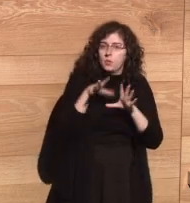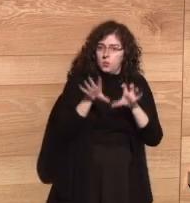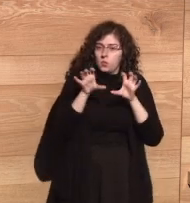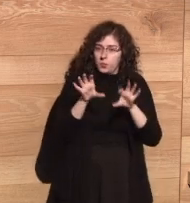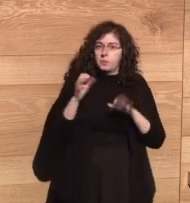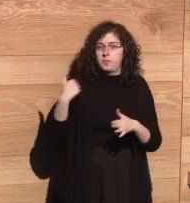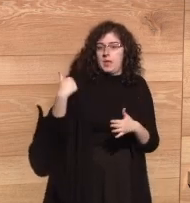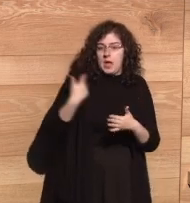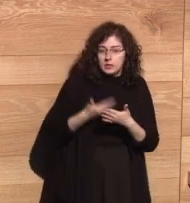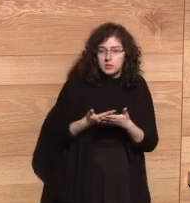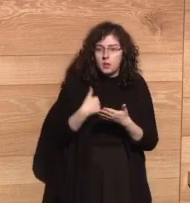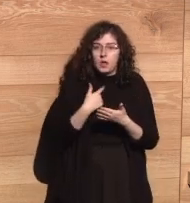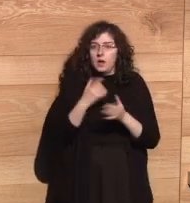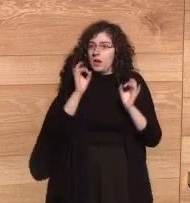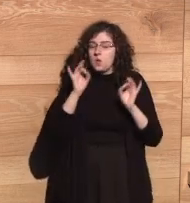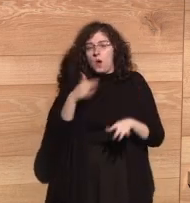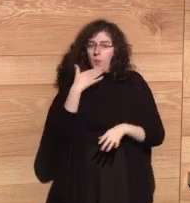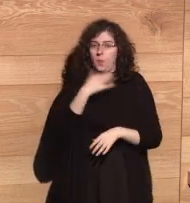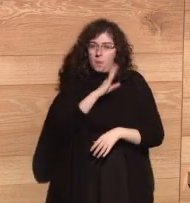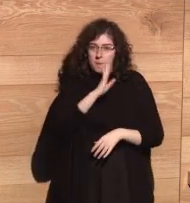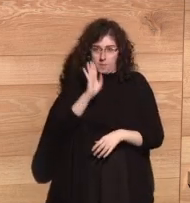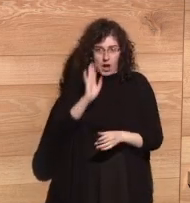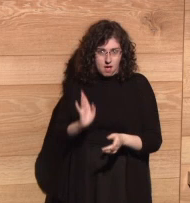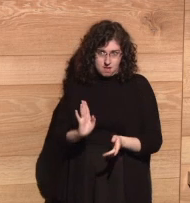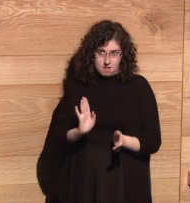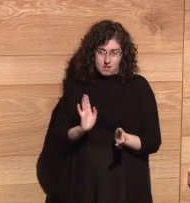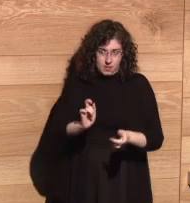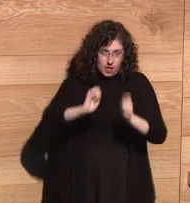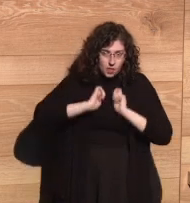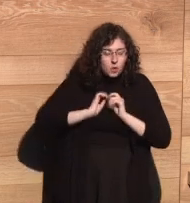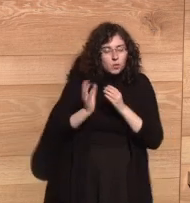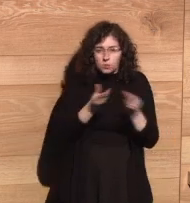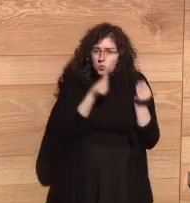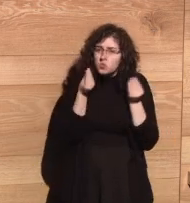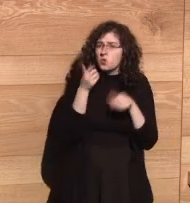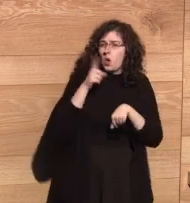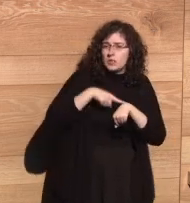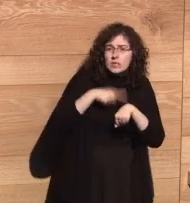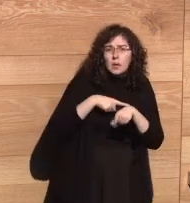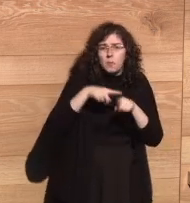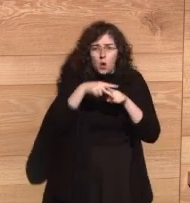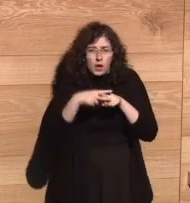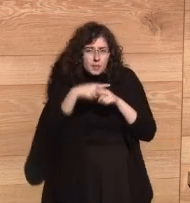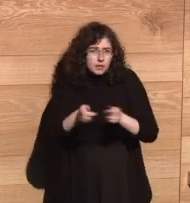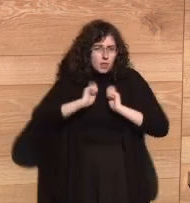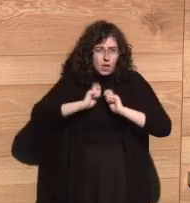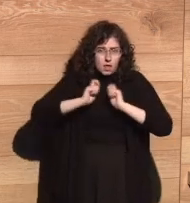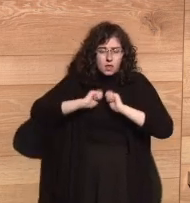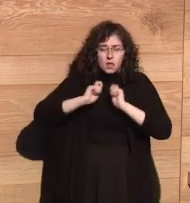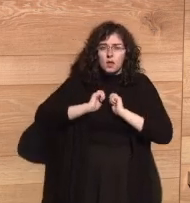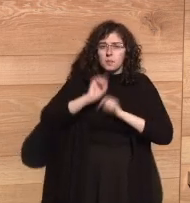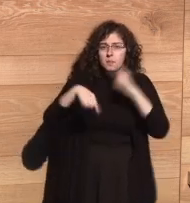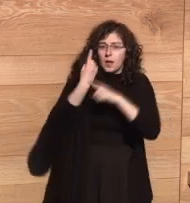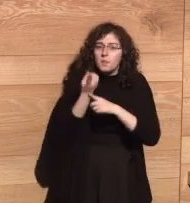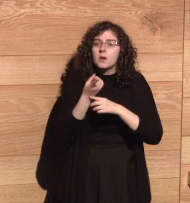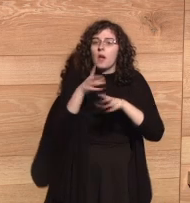ahora llamo que fue mi madre, ¿no? Me dio mucho, me dio el tiempo, las herramientas para